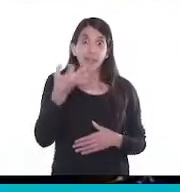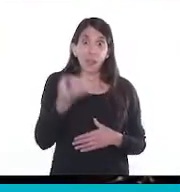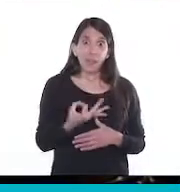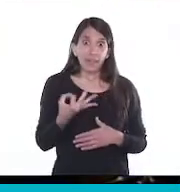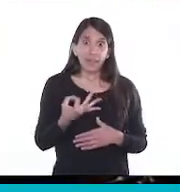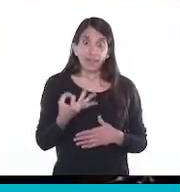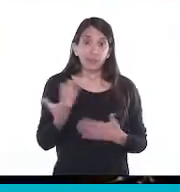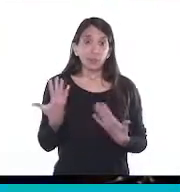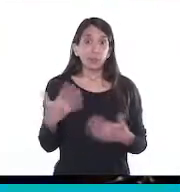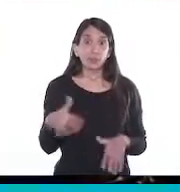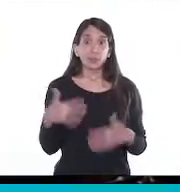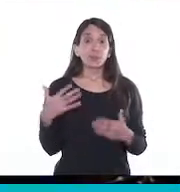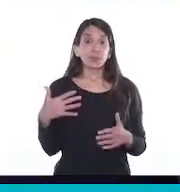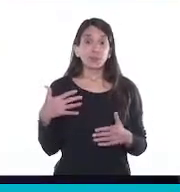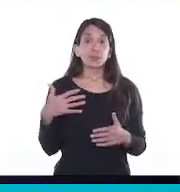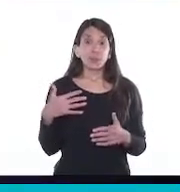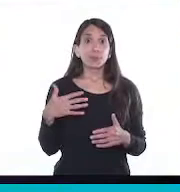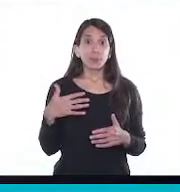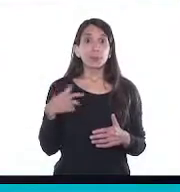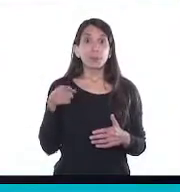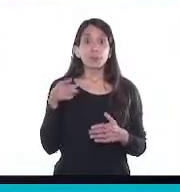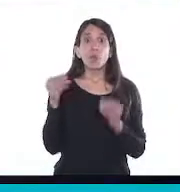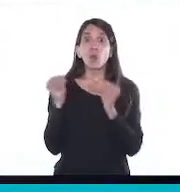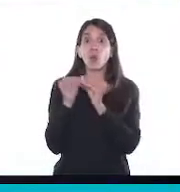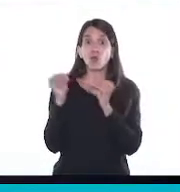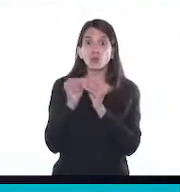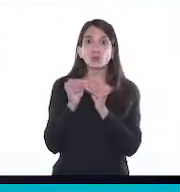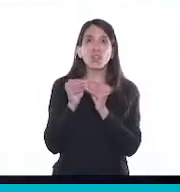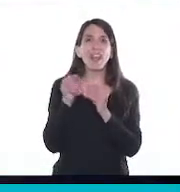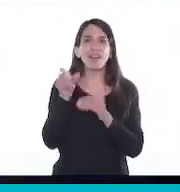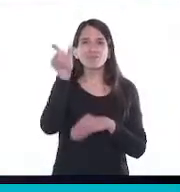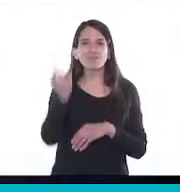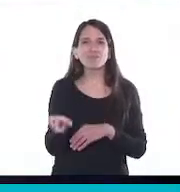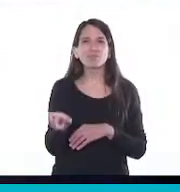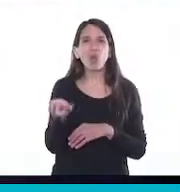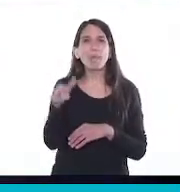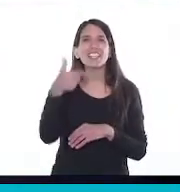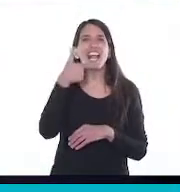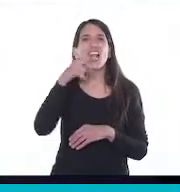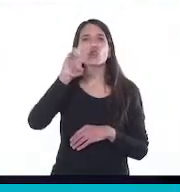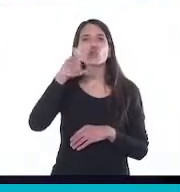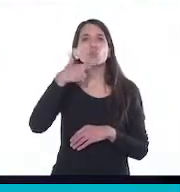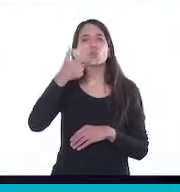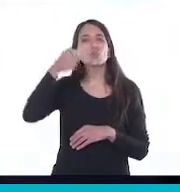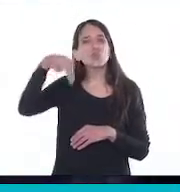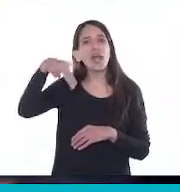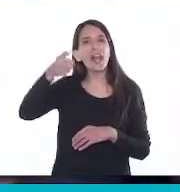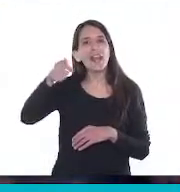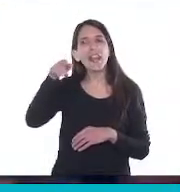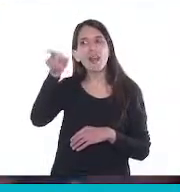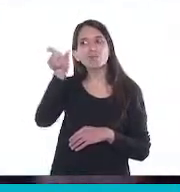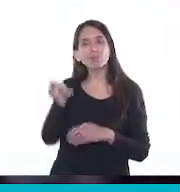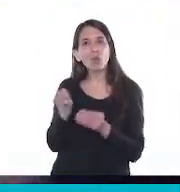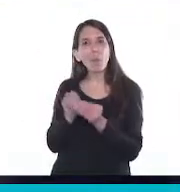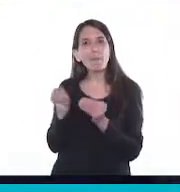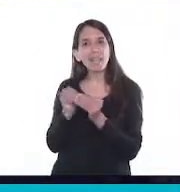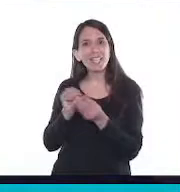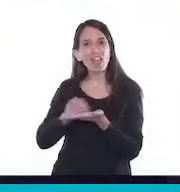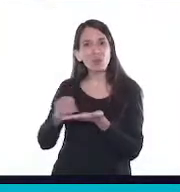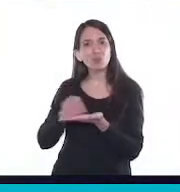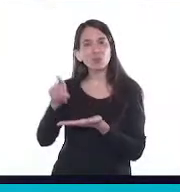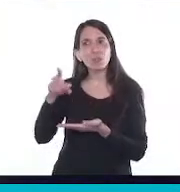cuando susana hizo mención a que faltan mujeres en ese estrado